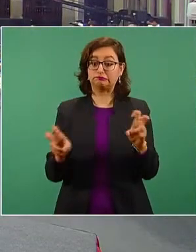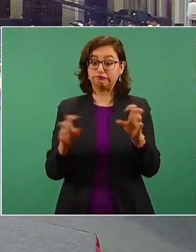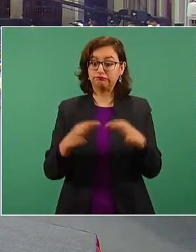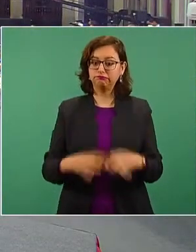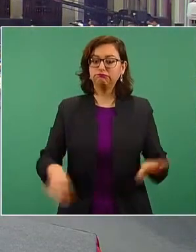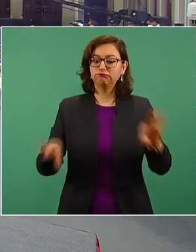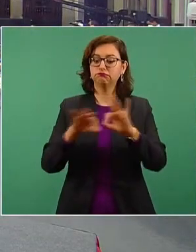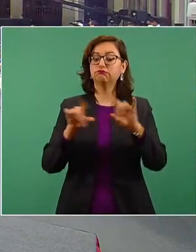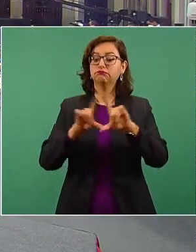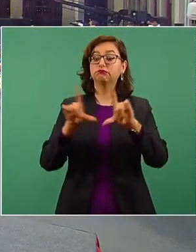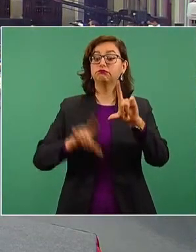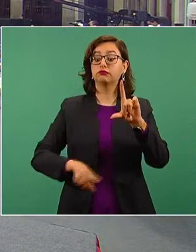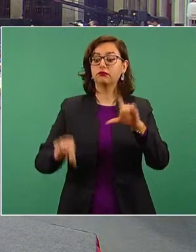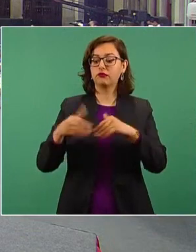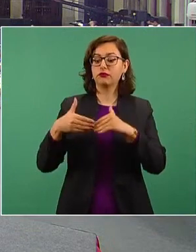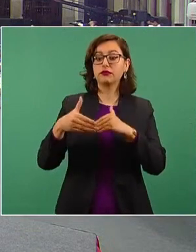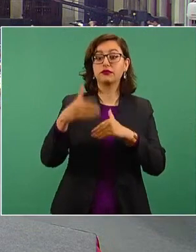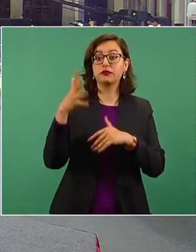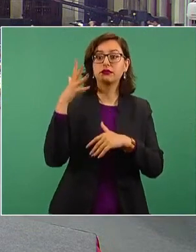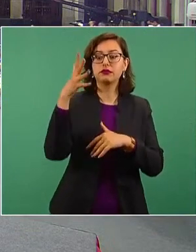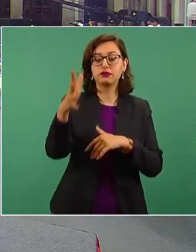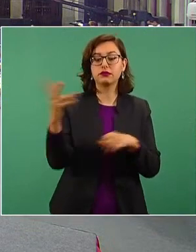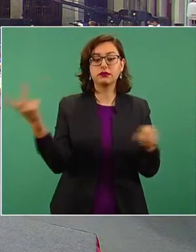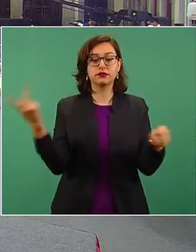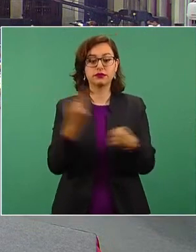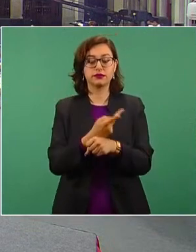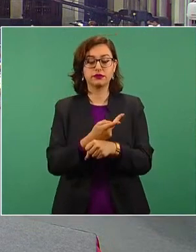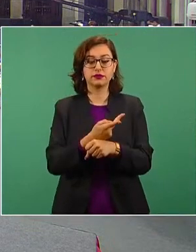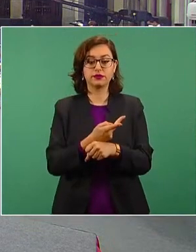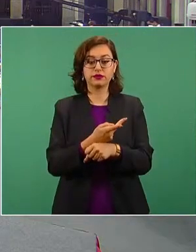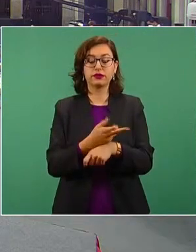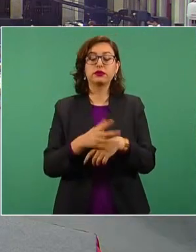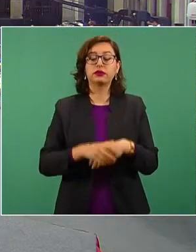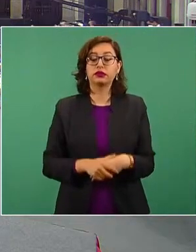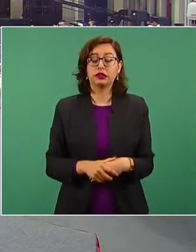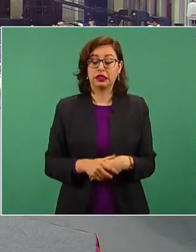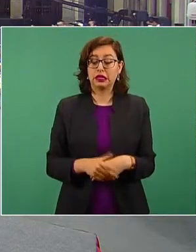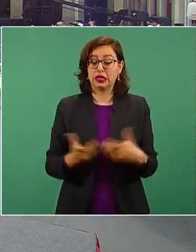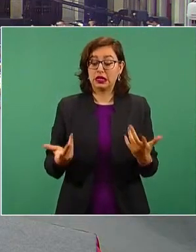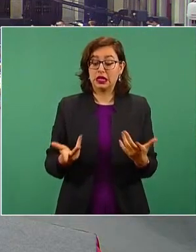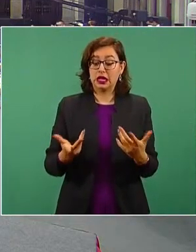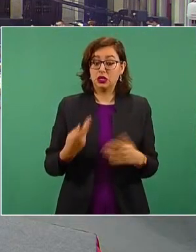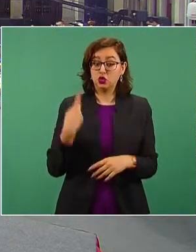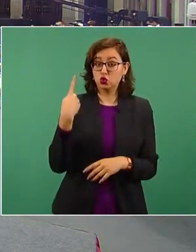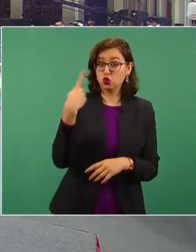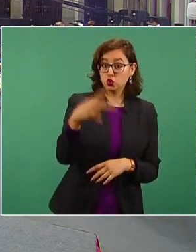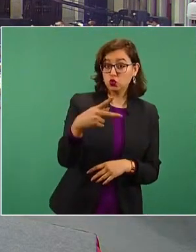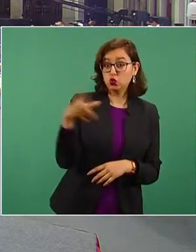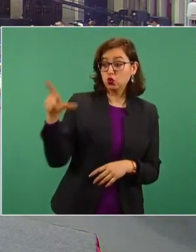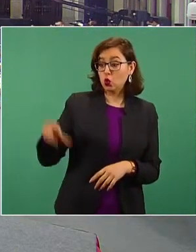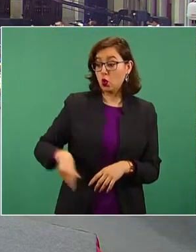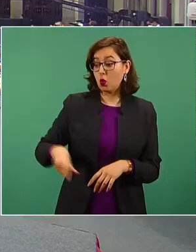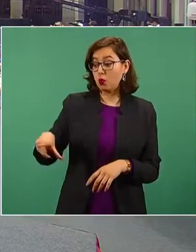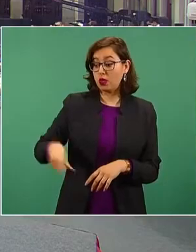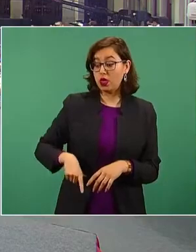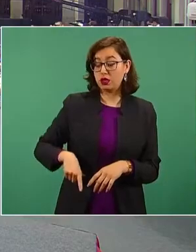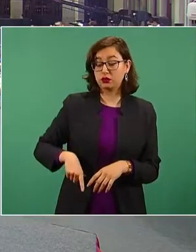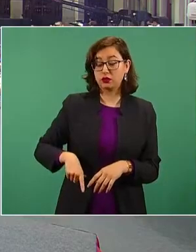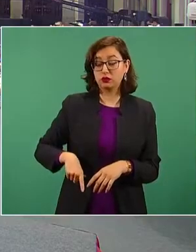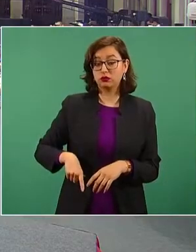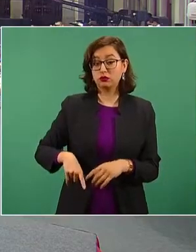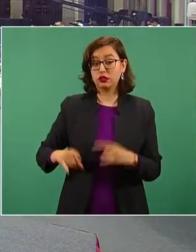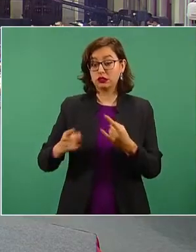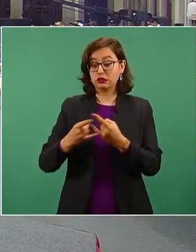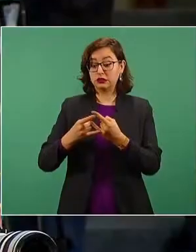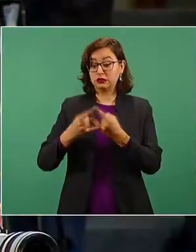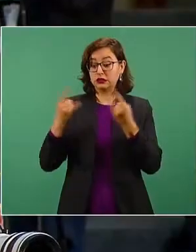cuantas horas de que su gobierno pase a la historia, y hay que ver de qué manera, en cuanto a la regularización